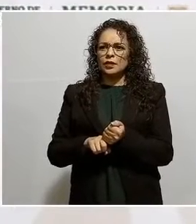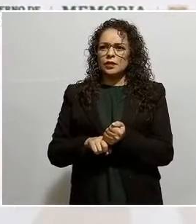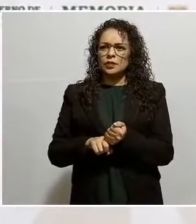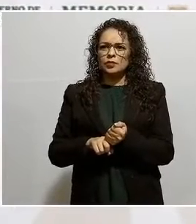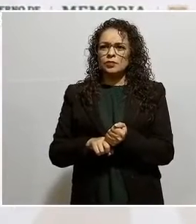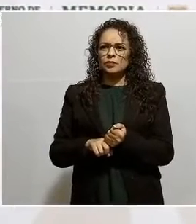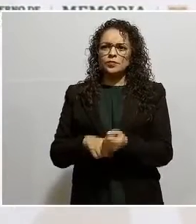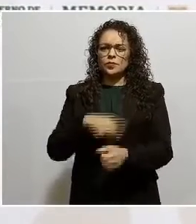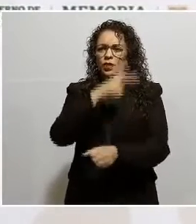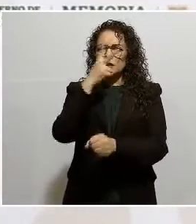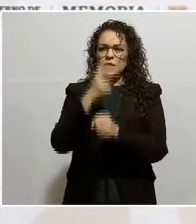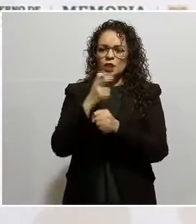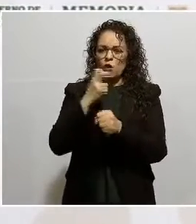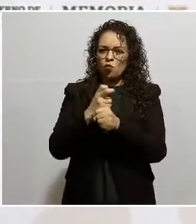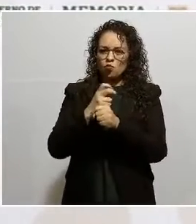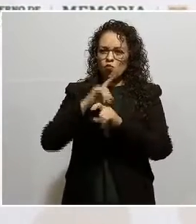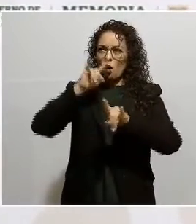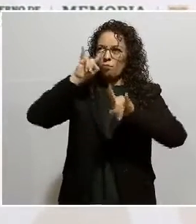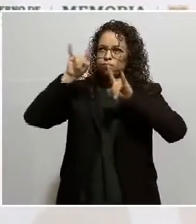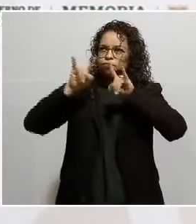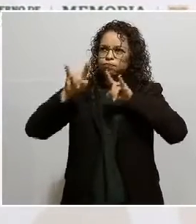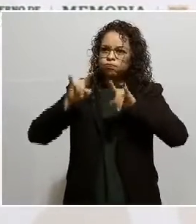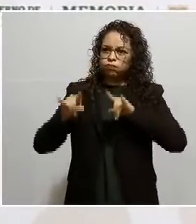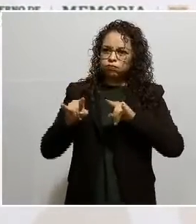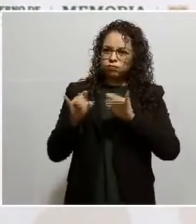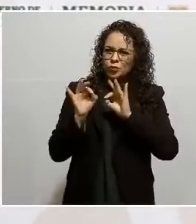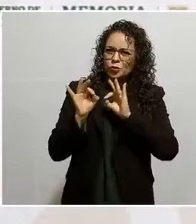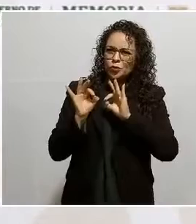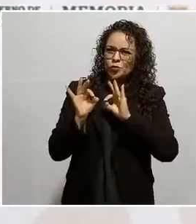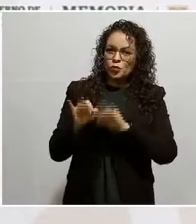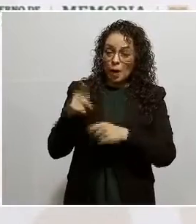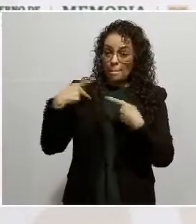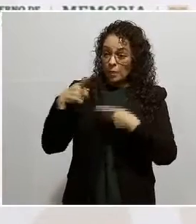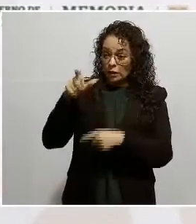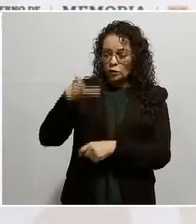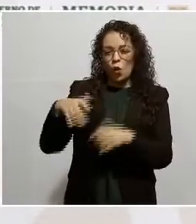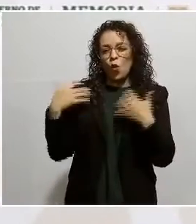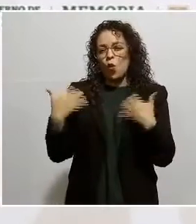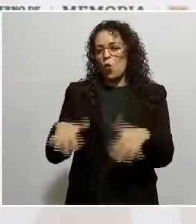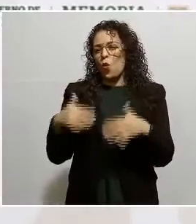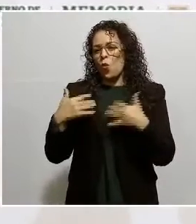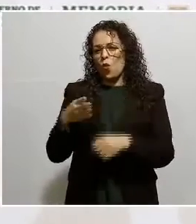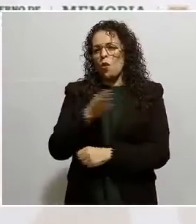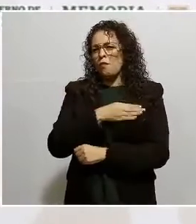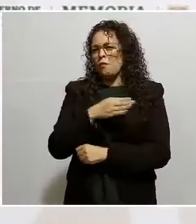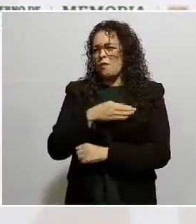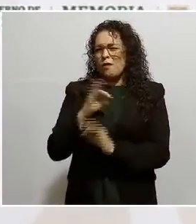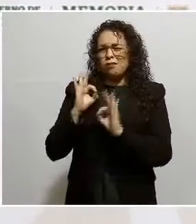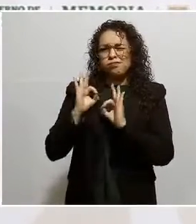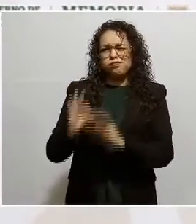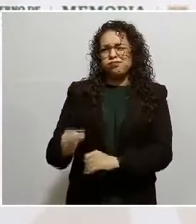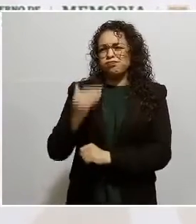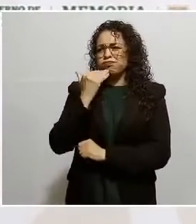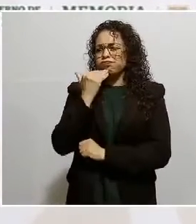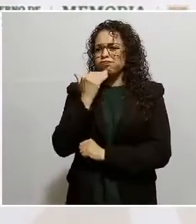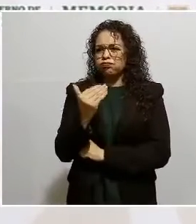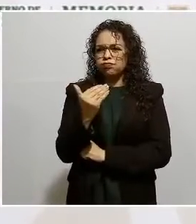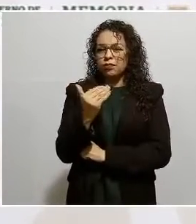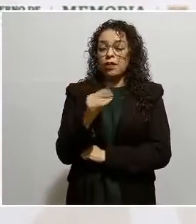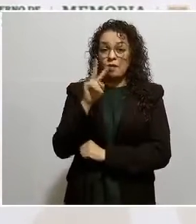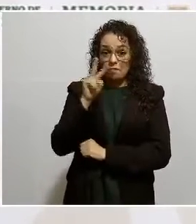forma la segunda colección, es un personaje extraordinario, digno de un cuento o una